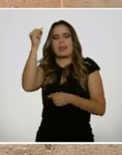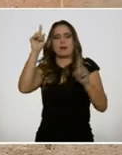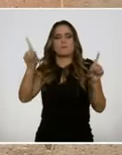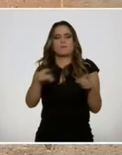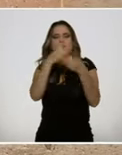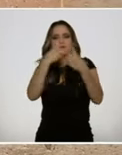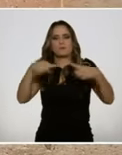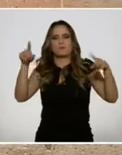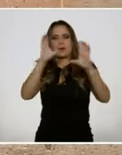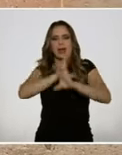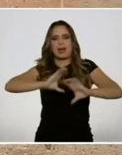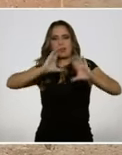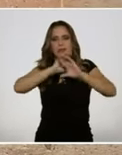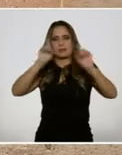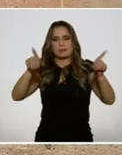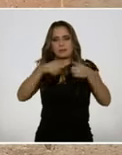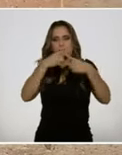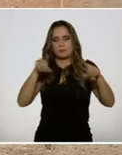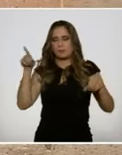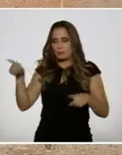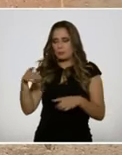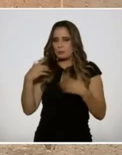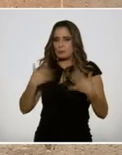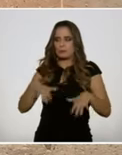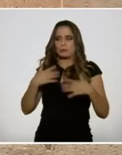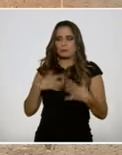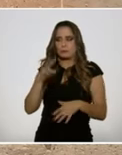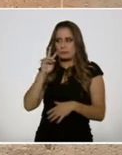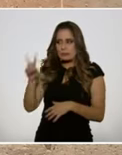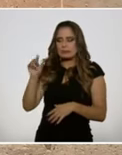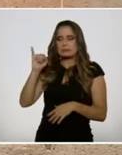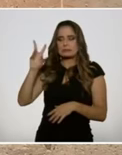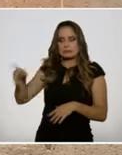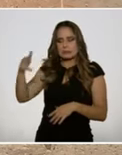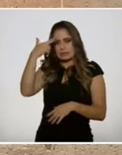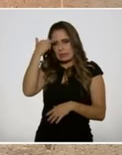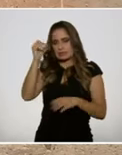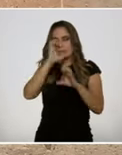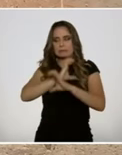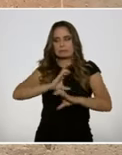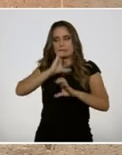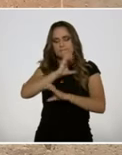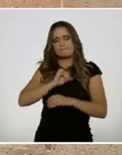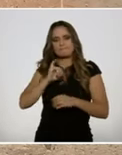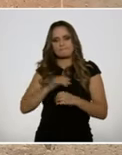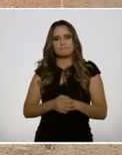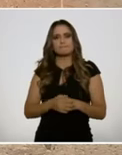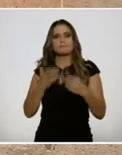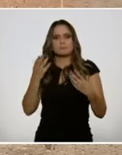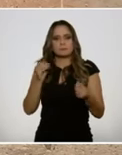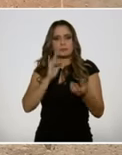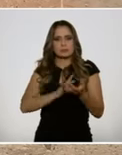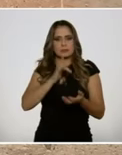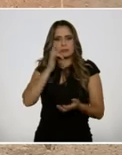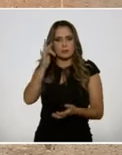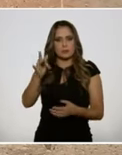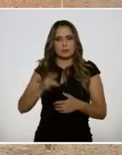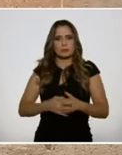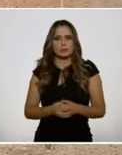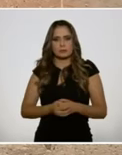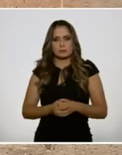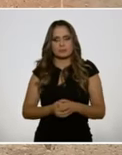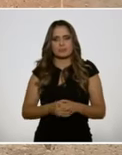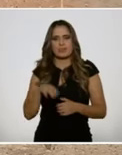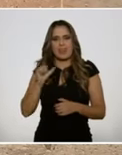fue maravillosa y que deja mucho que reflexionar. Agradezco mucho aquí a nuestro compañero